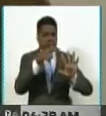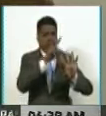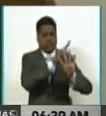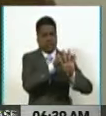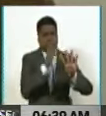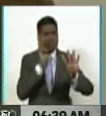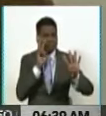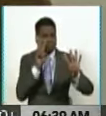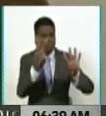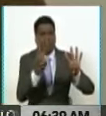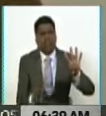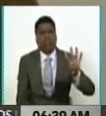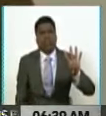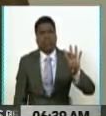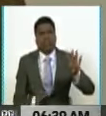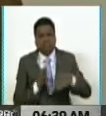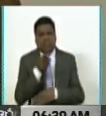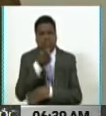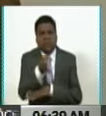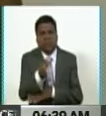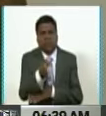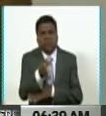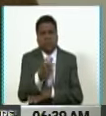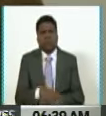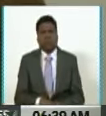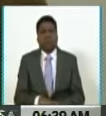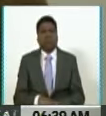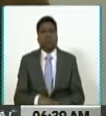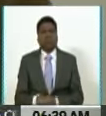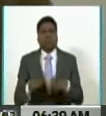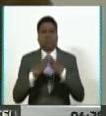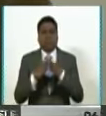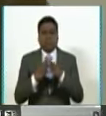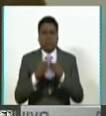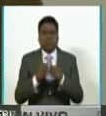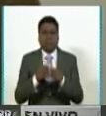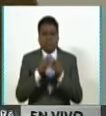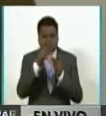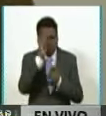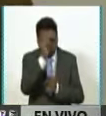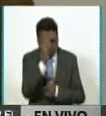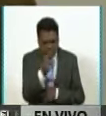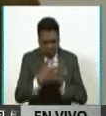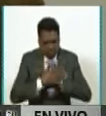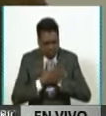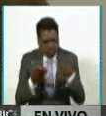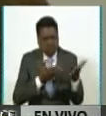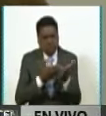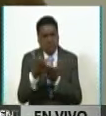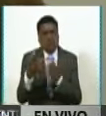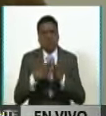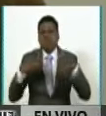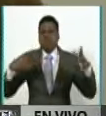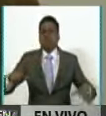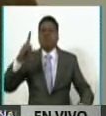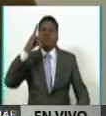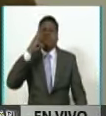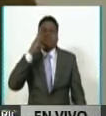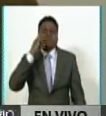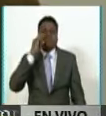vimos la entrada y el honor que se le hizo a este gran hombre